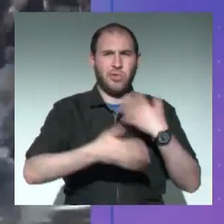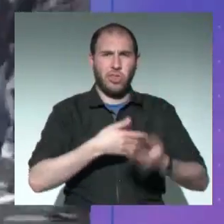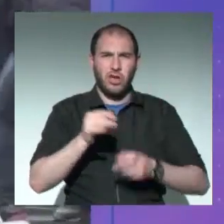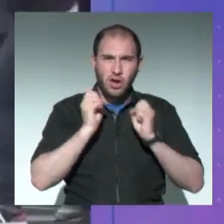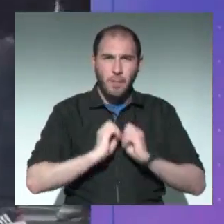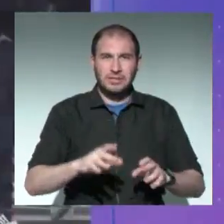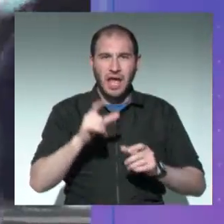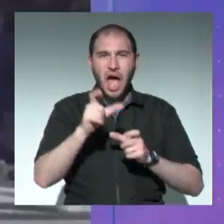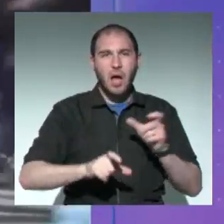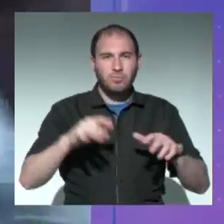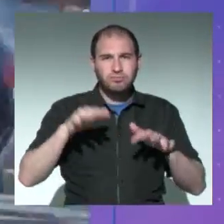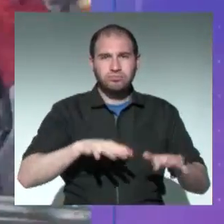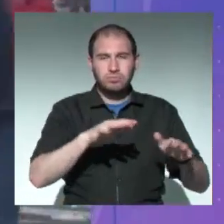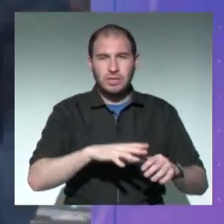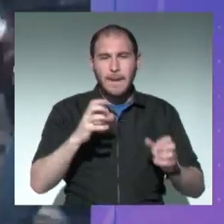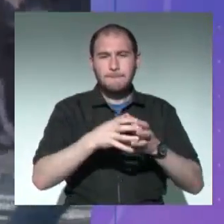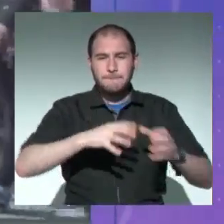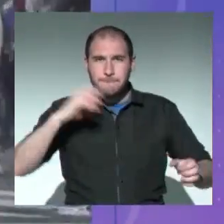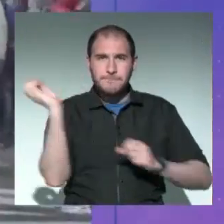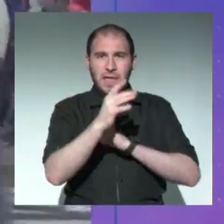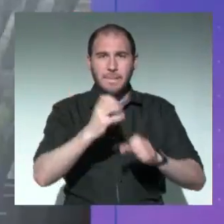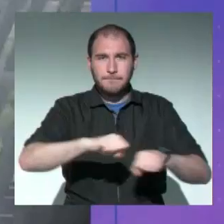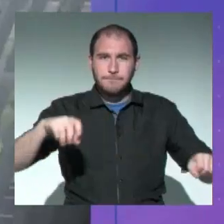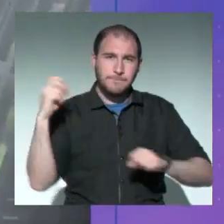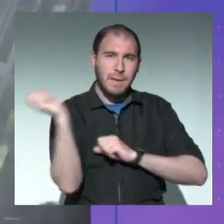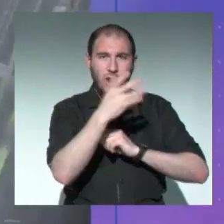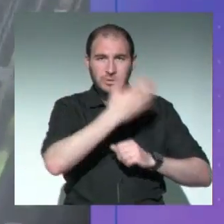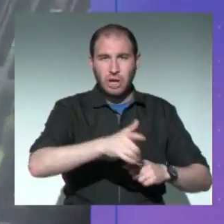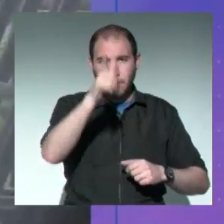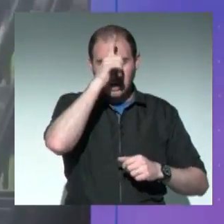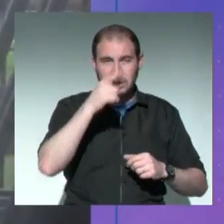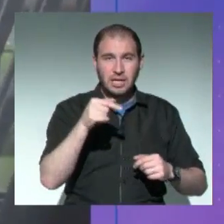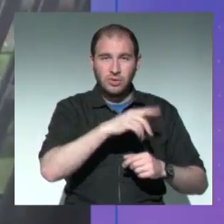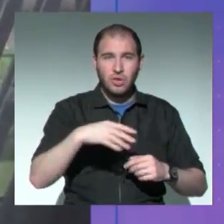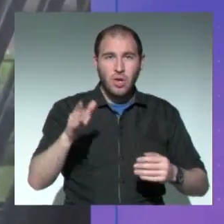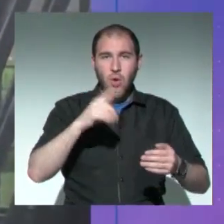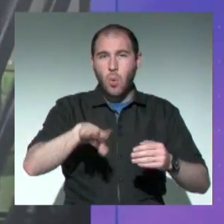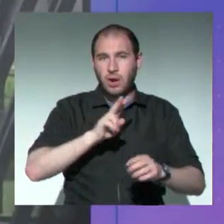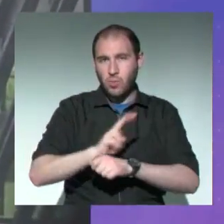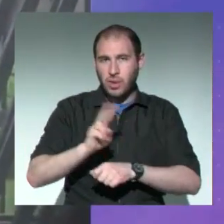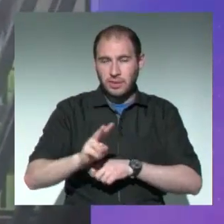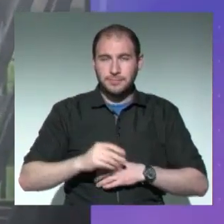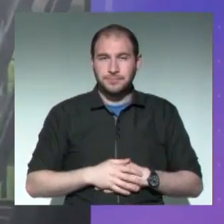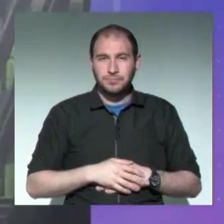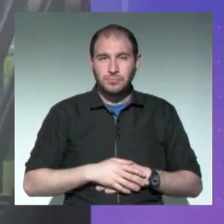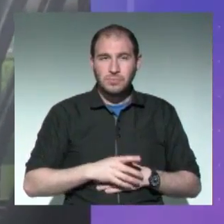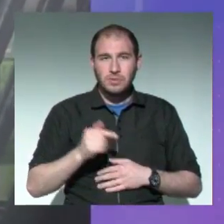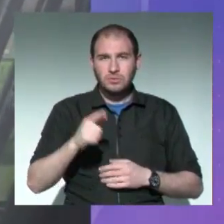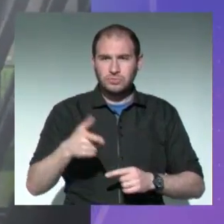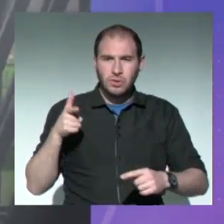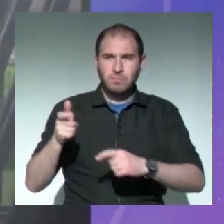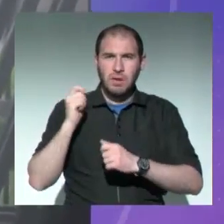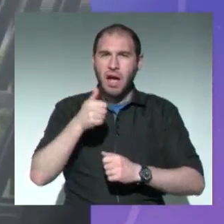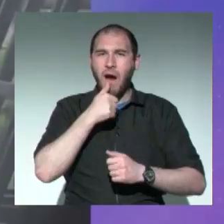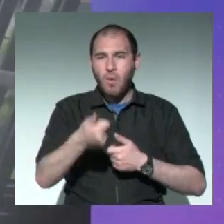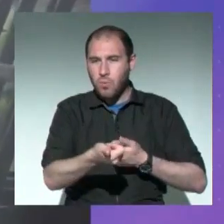comenzaron cuando algunos manifestantes lanzaron piedras y palos hacia los agentes de policía que resguardaban el recinto y fueron repelidos con